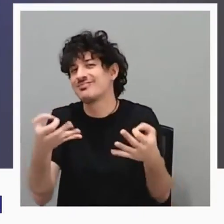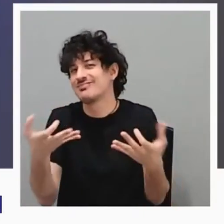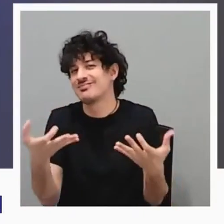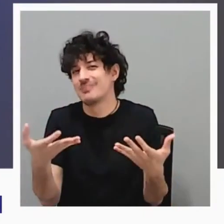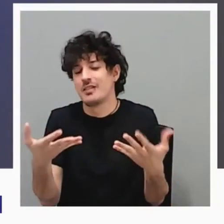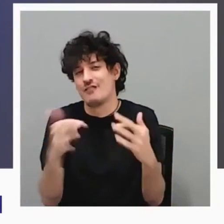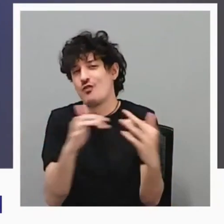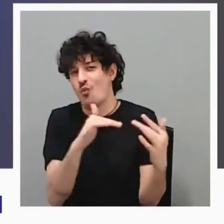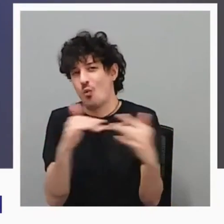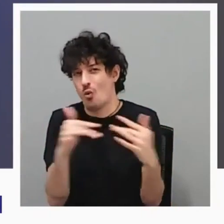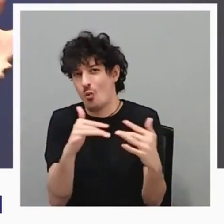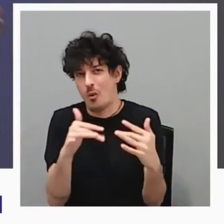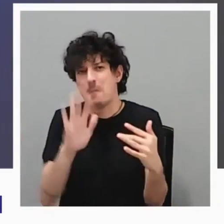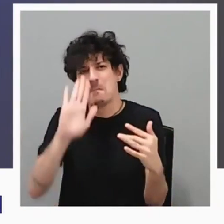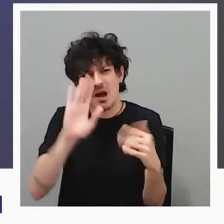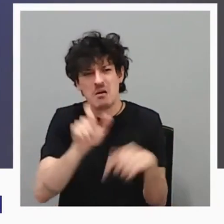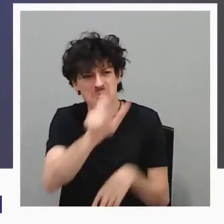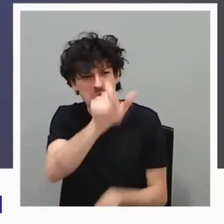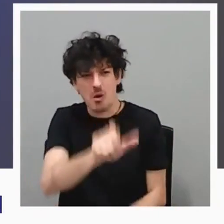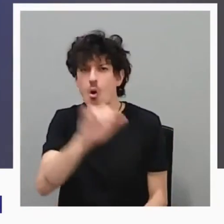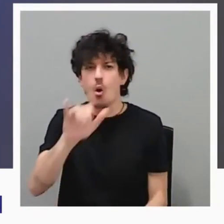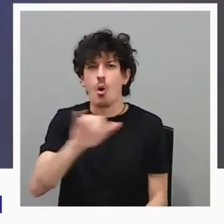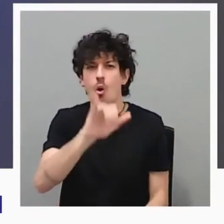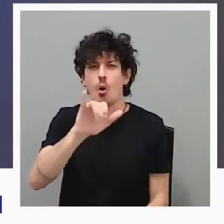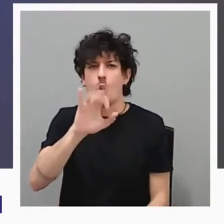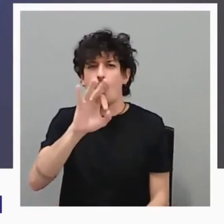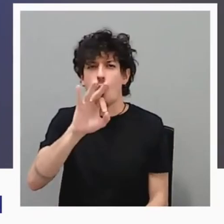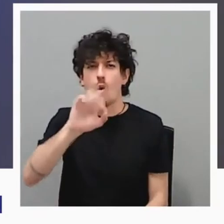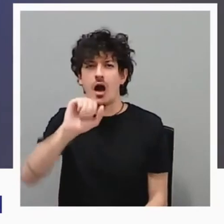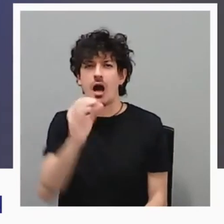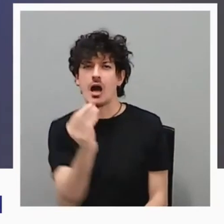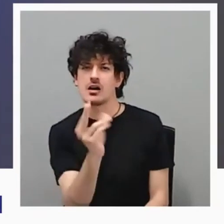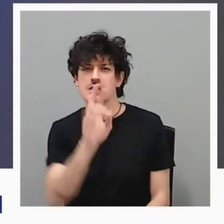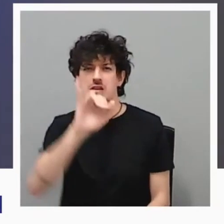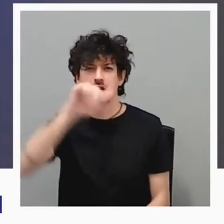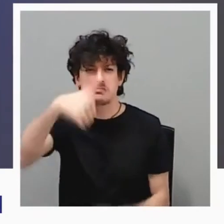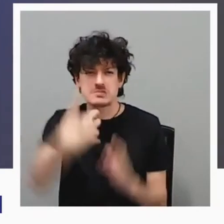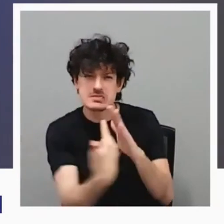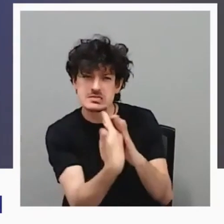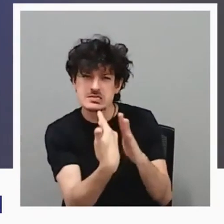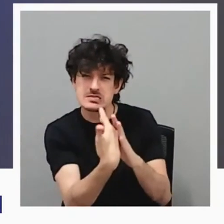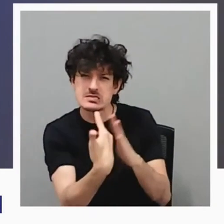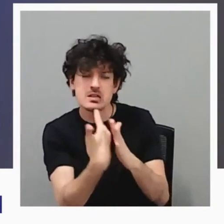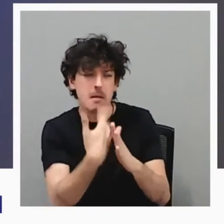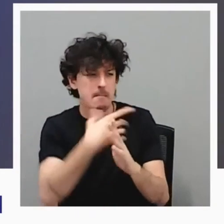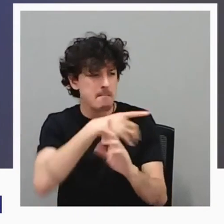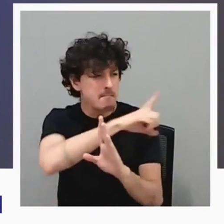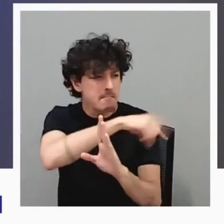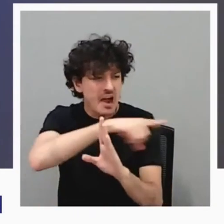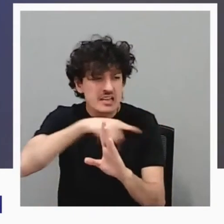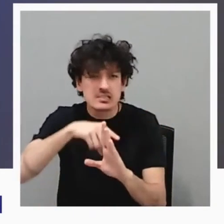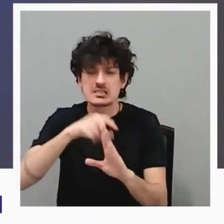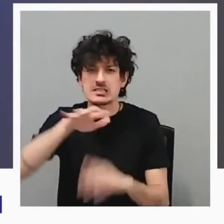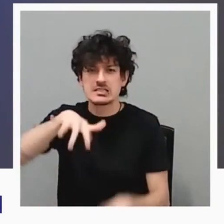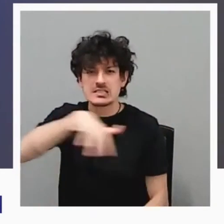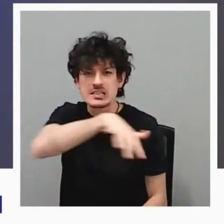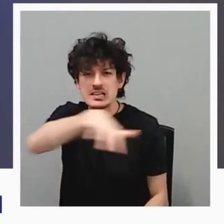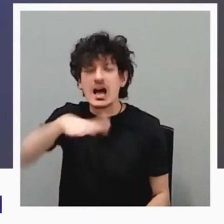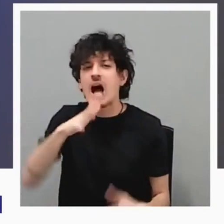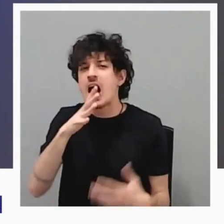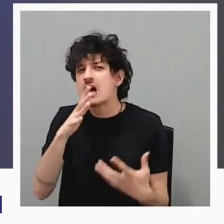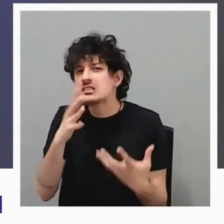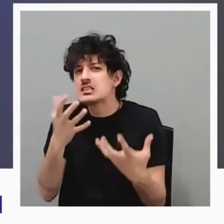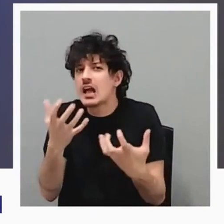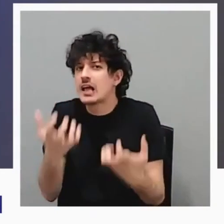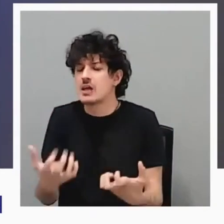bueno, Joaquín ha estado explicándonos un poco pues, en estos últimos meses y la dureza, ¿no? de de la sequía que se está produciendo, los impactos